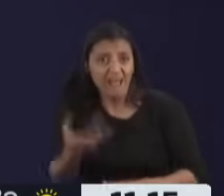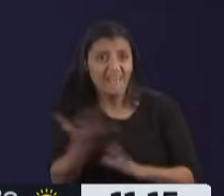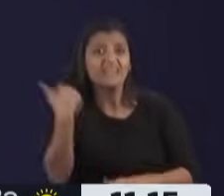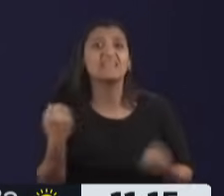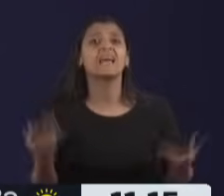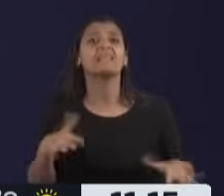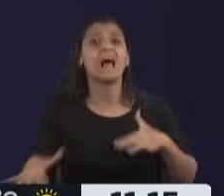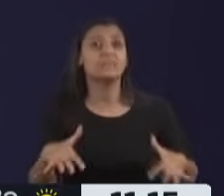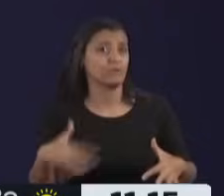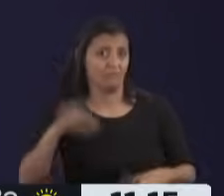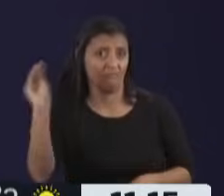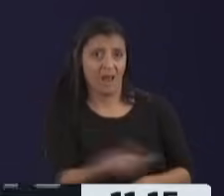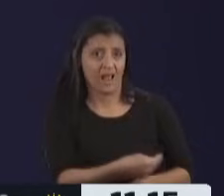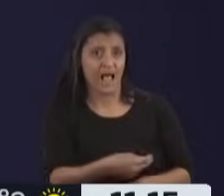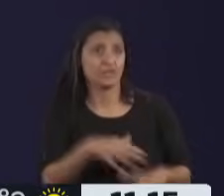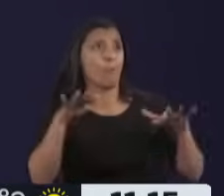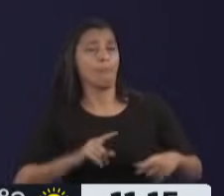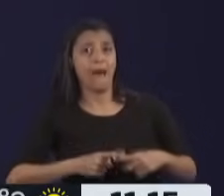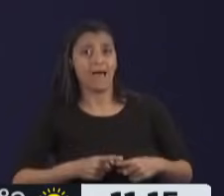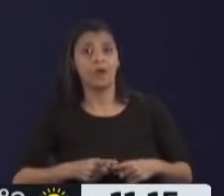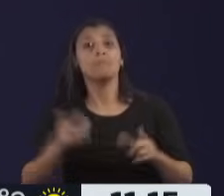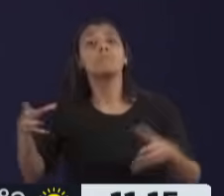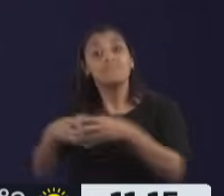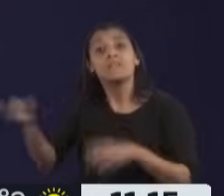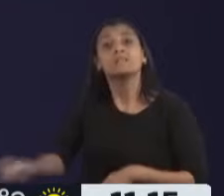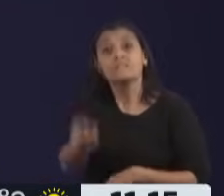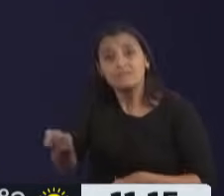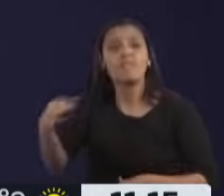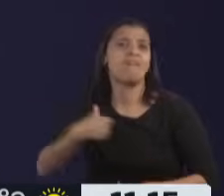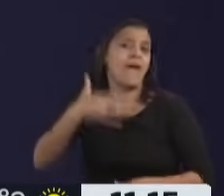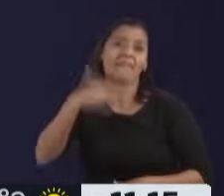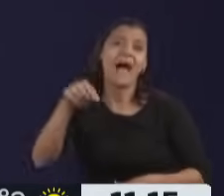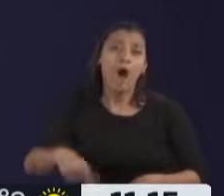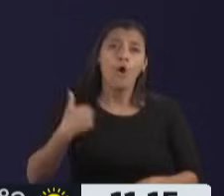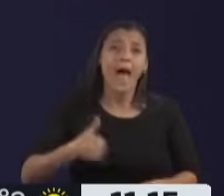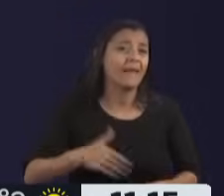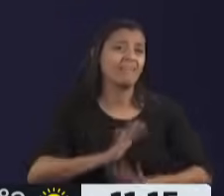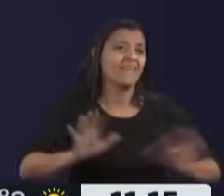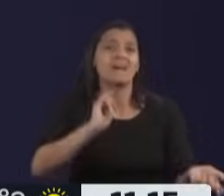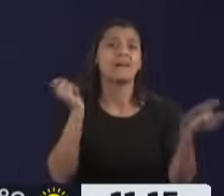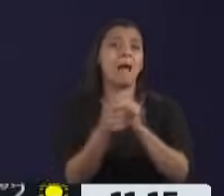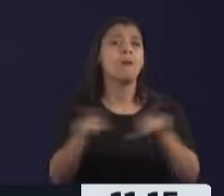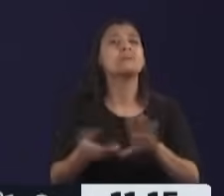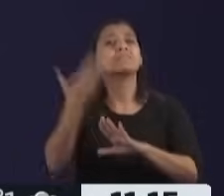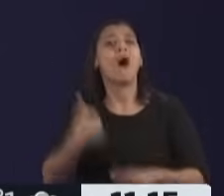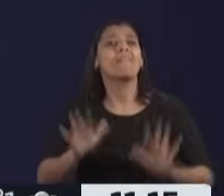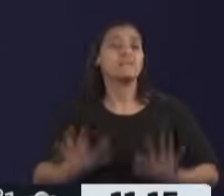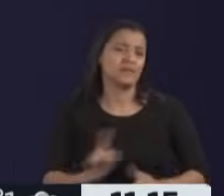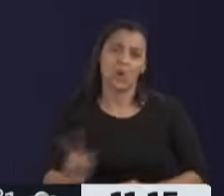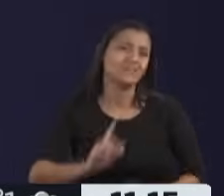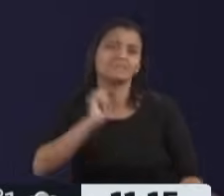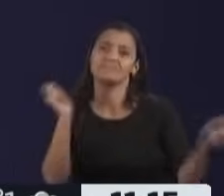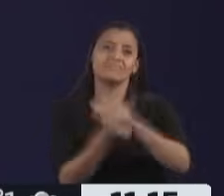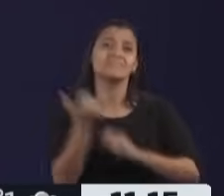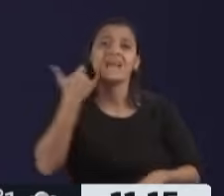ayer. Tiene que tomar nota que los tiempos en Argentina cambiaron y que la sociedad